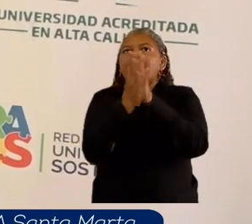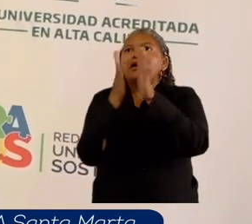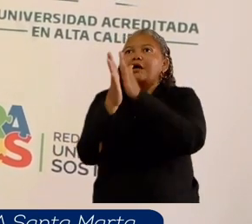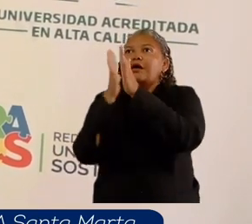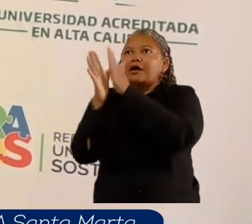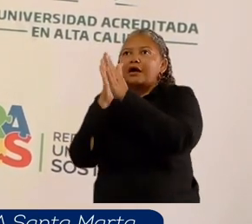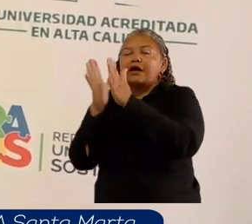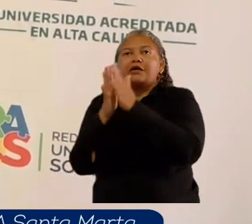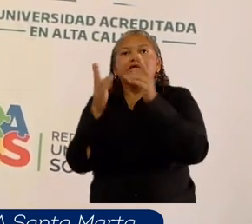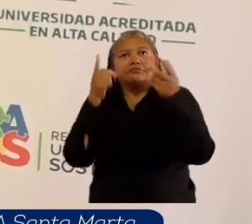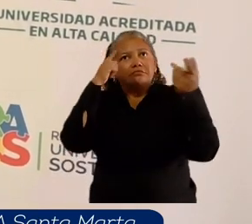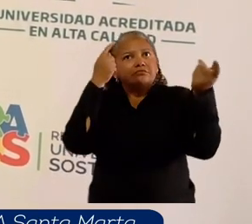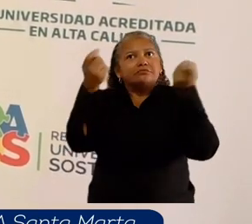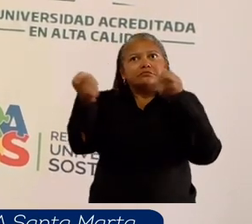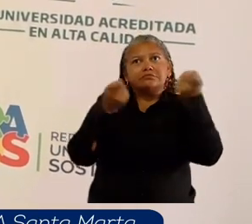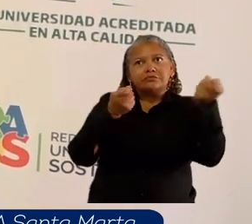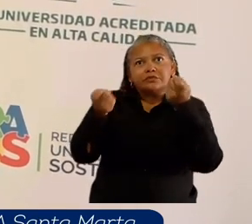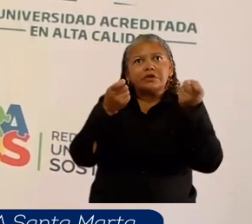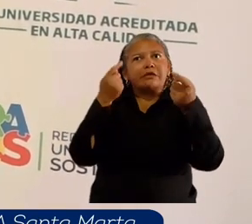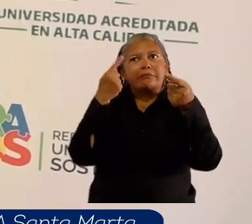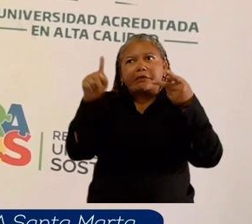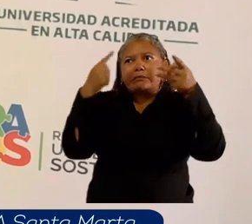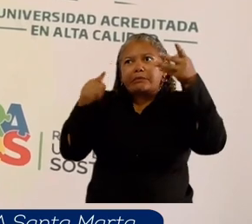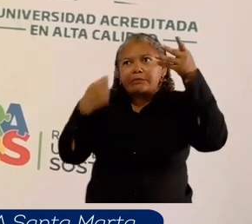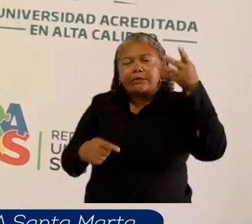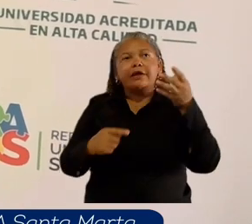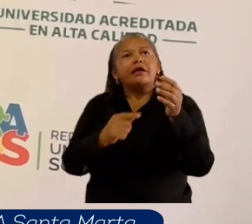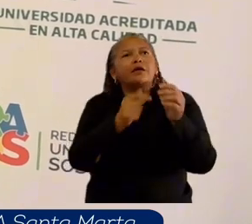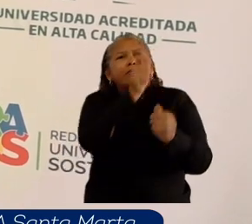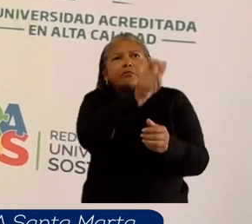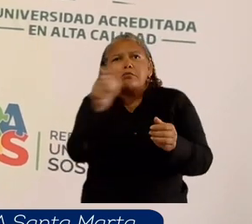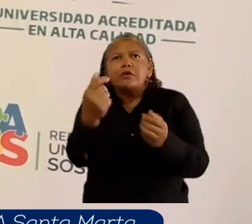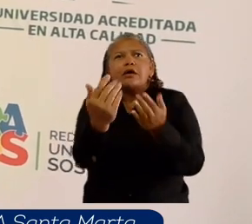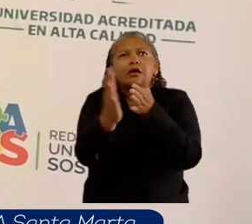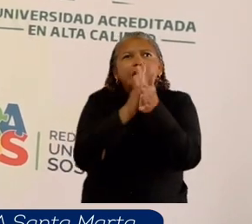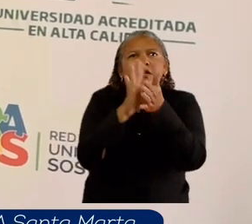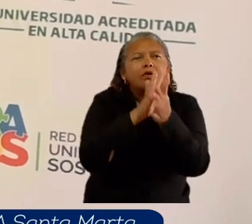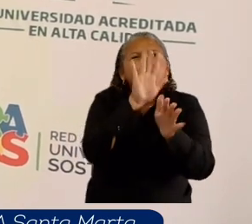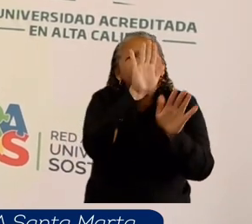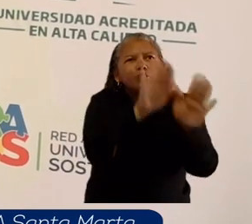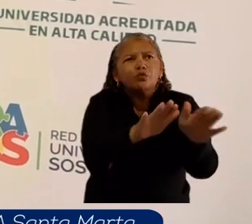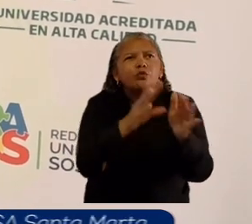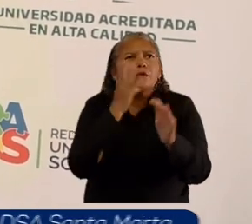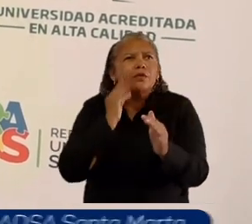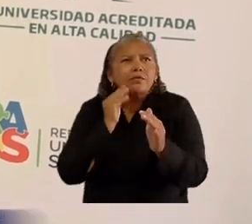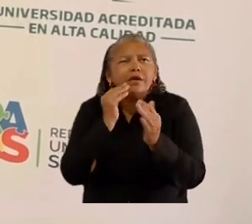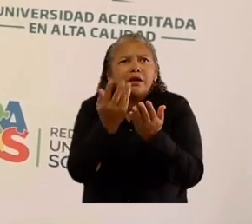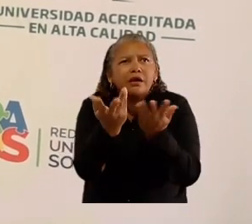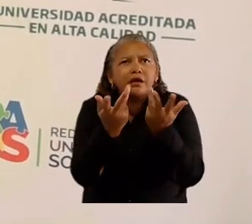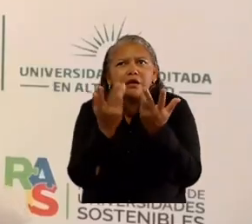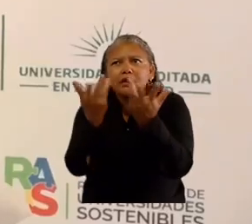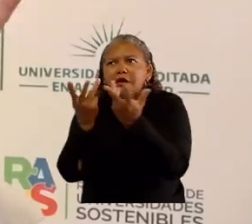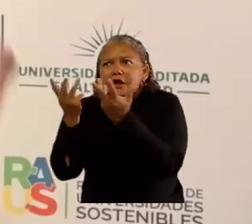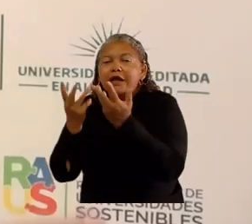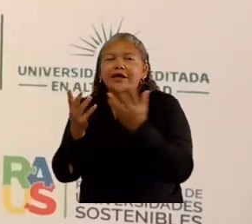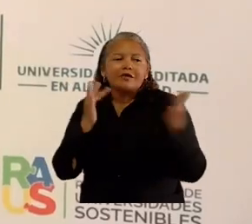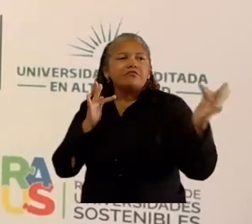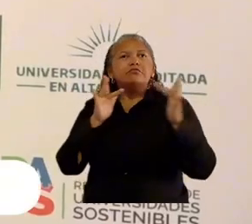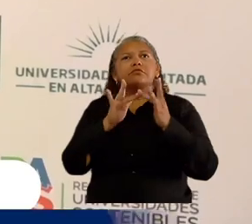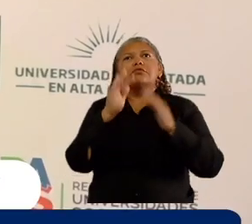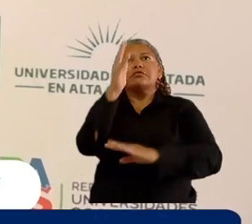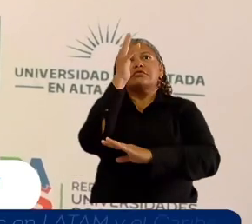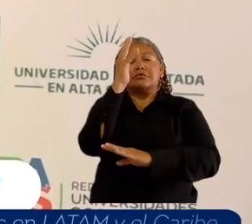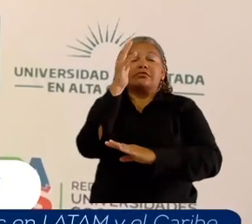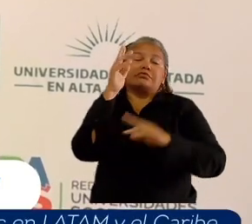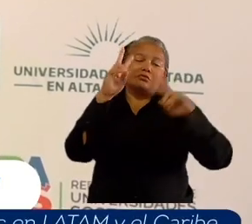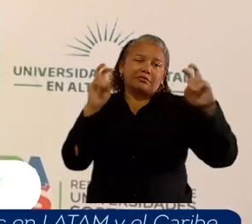dando a conocer su punto de vista, sus experiencias de acuerdo a cada uno de las temáticas que están manejando. Cambiar ese